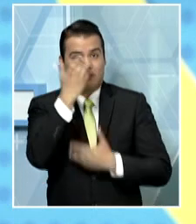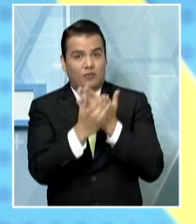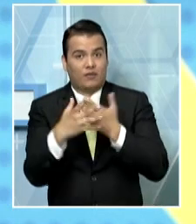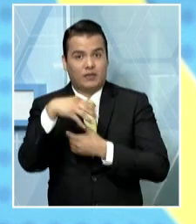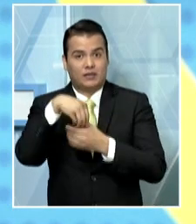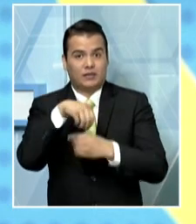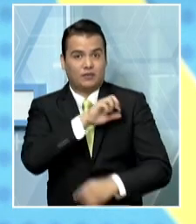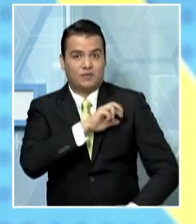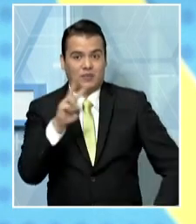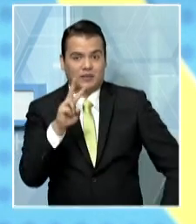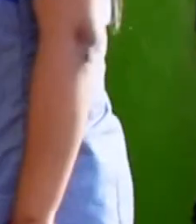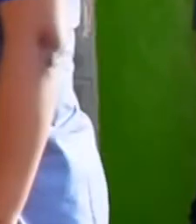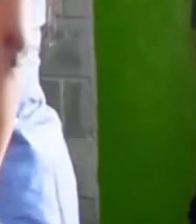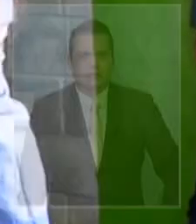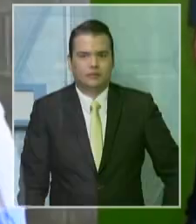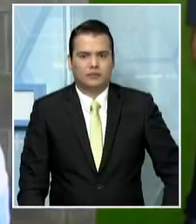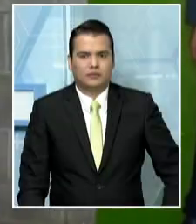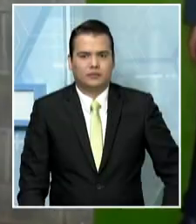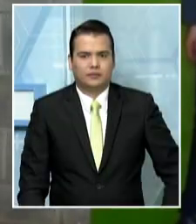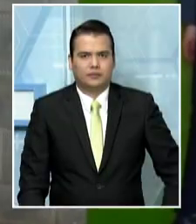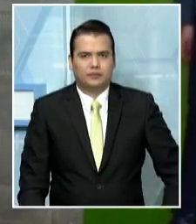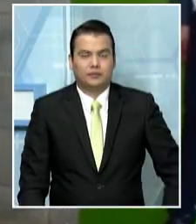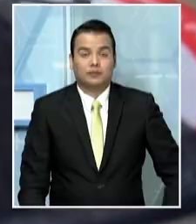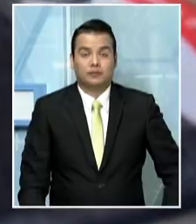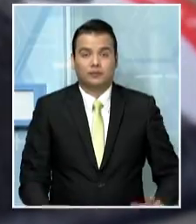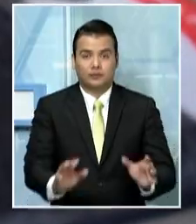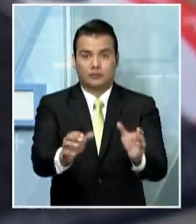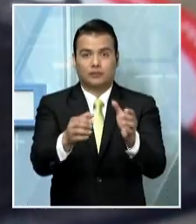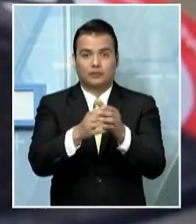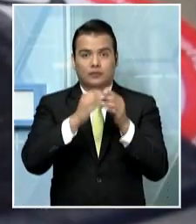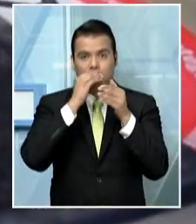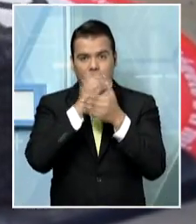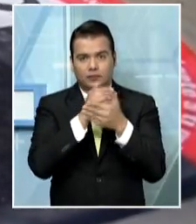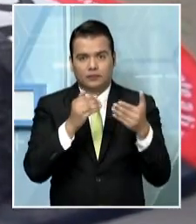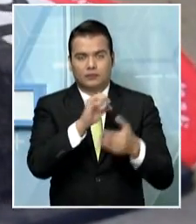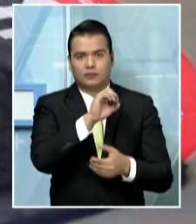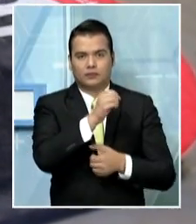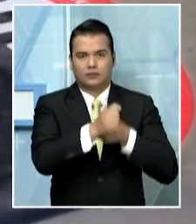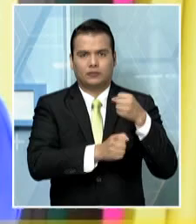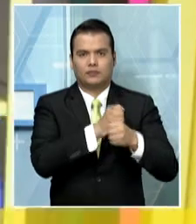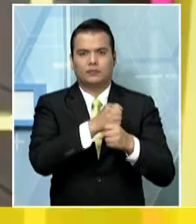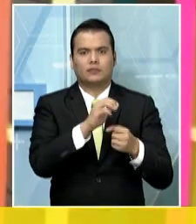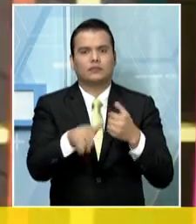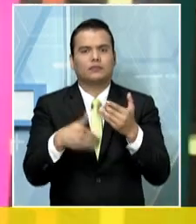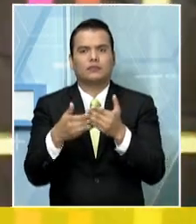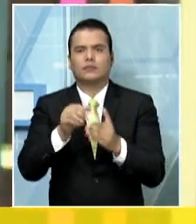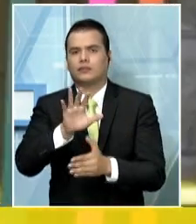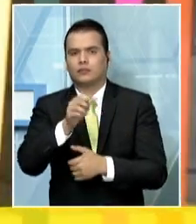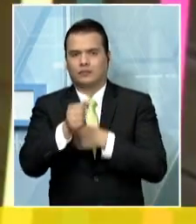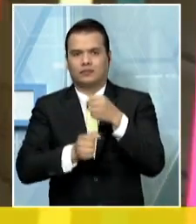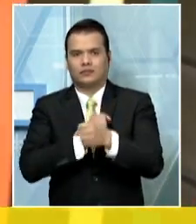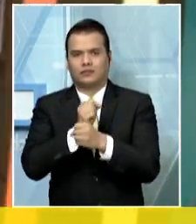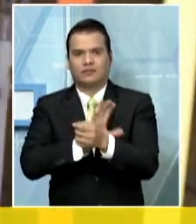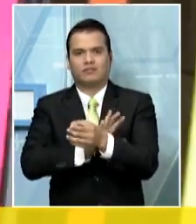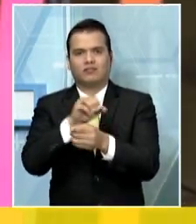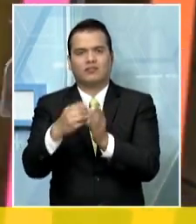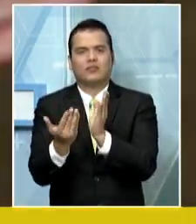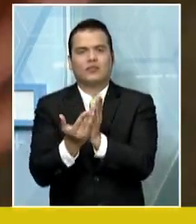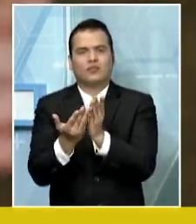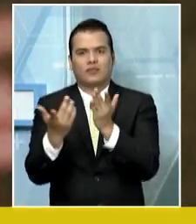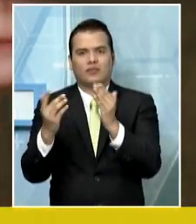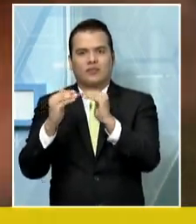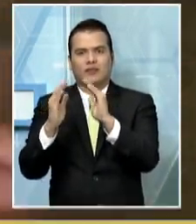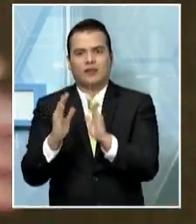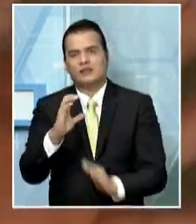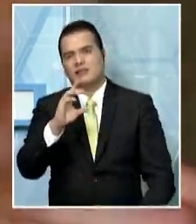marcha en el Valle del Cauca. Ellos son el primer grupo de niños entre los 0 y los 5 años que regresan a los centros de desarrollo infantil bajo